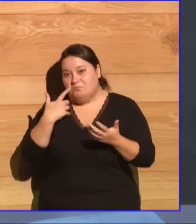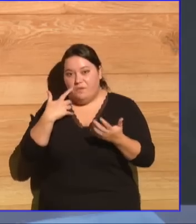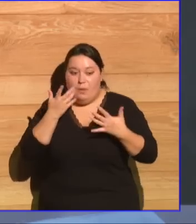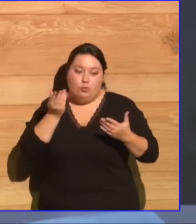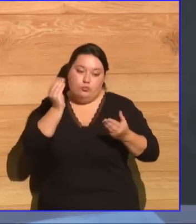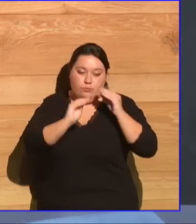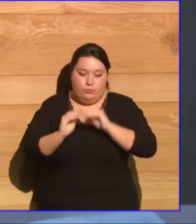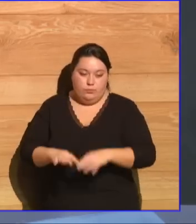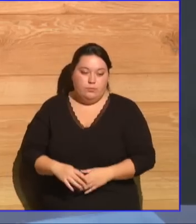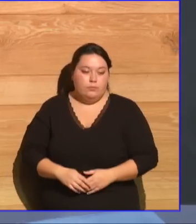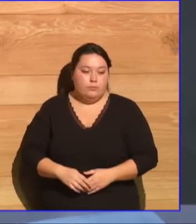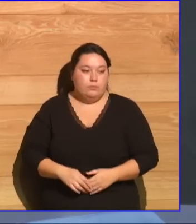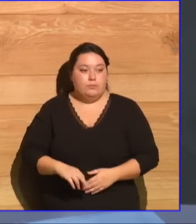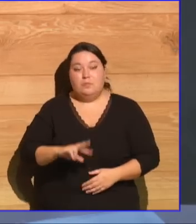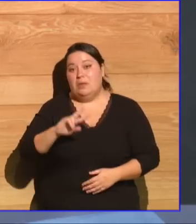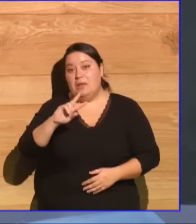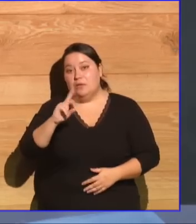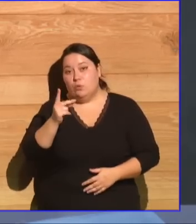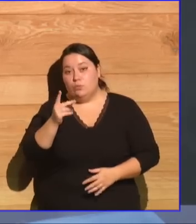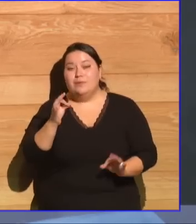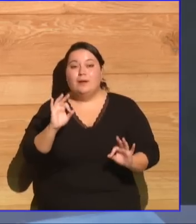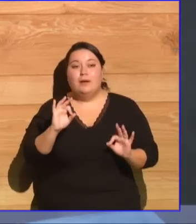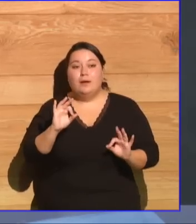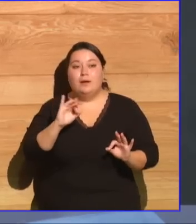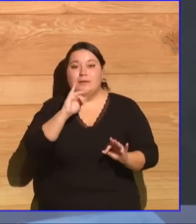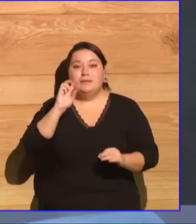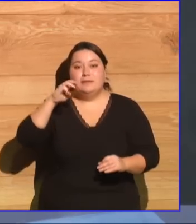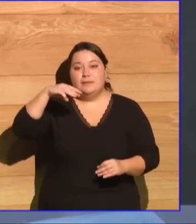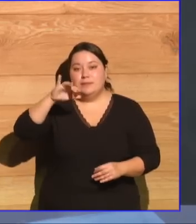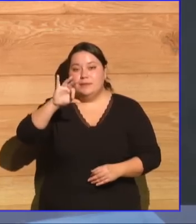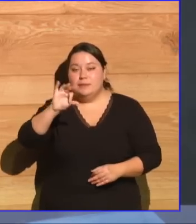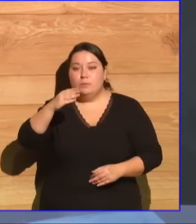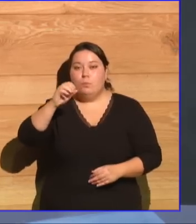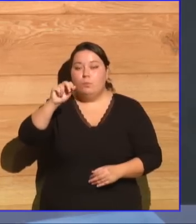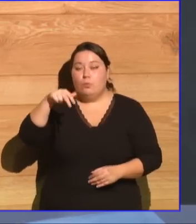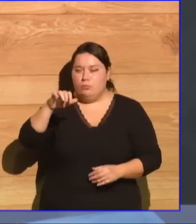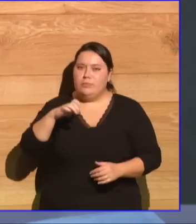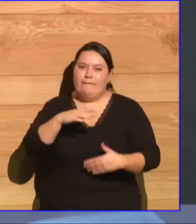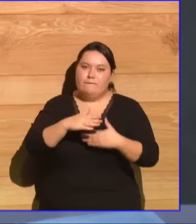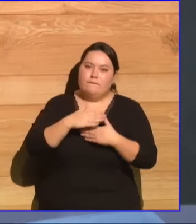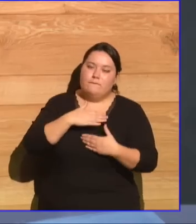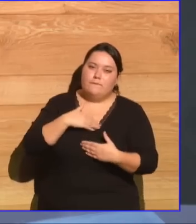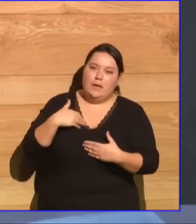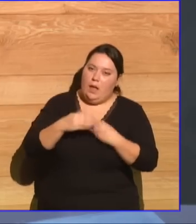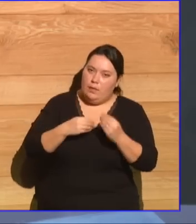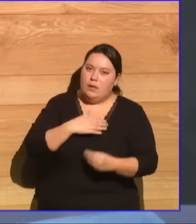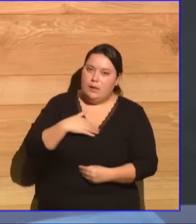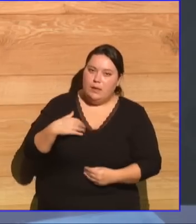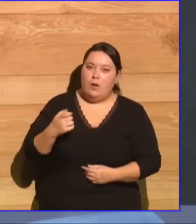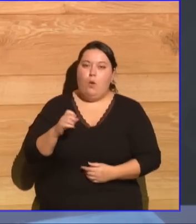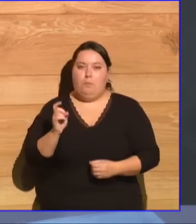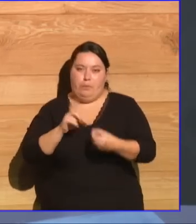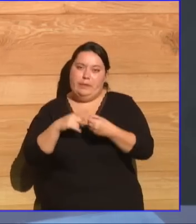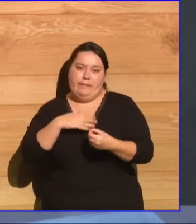que en la segunda, ese homenaje a James Bond, cuyas películas él quiso hacer o de cuya franquicia quiso ser